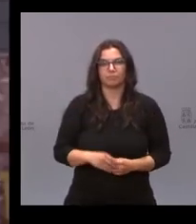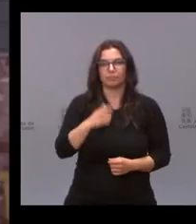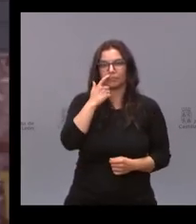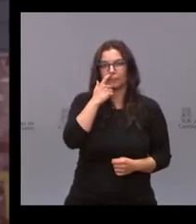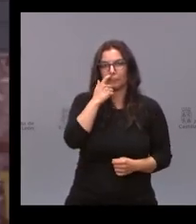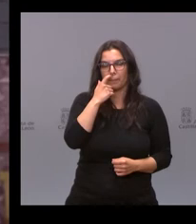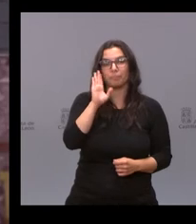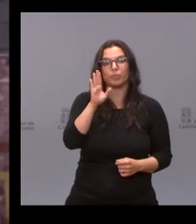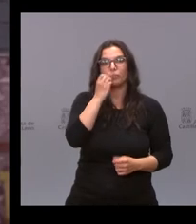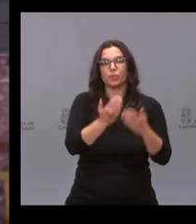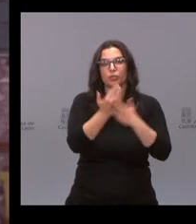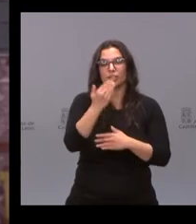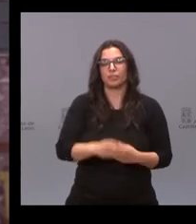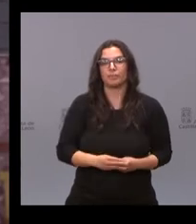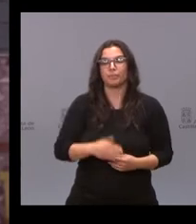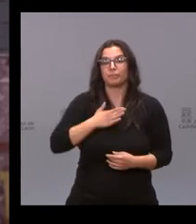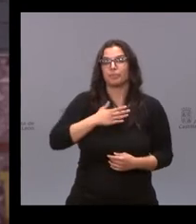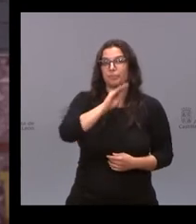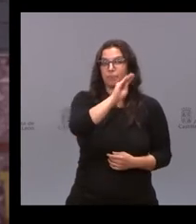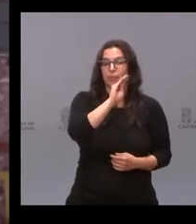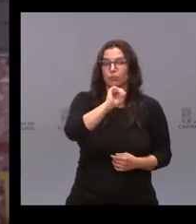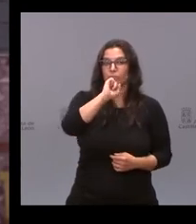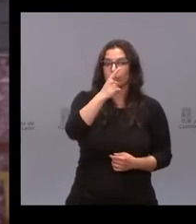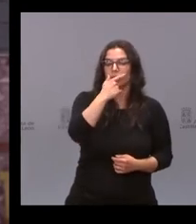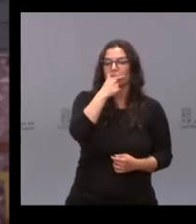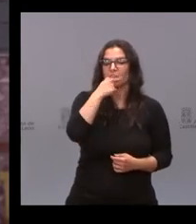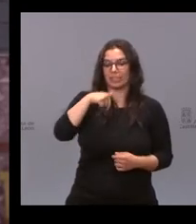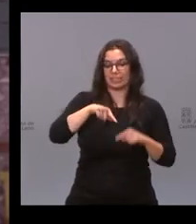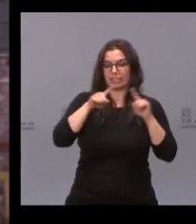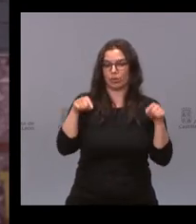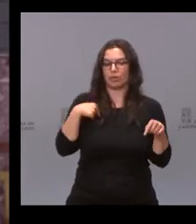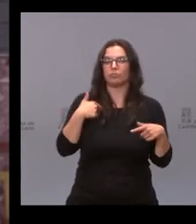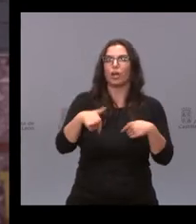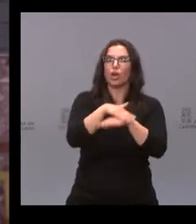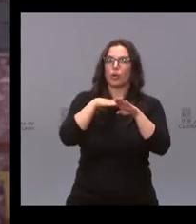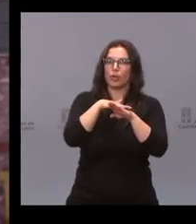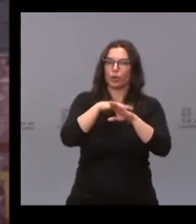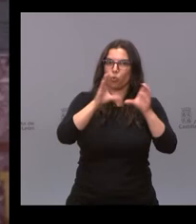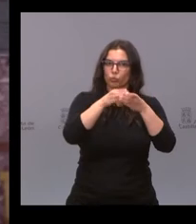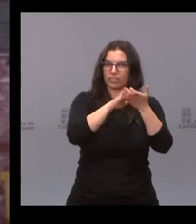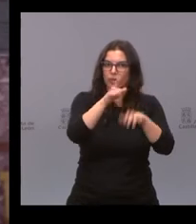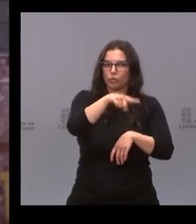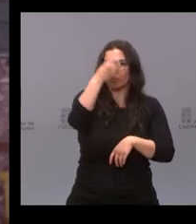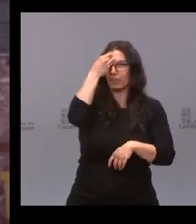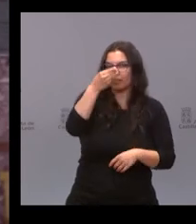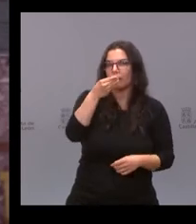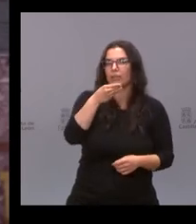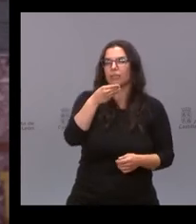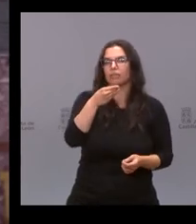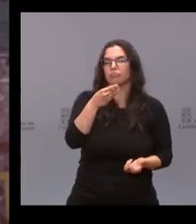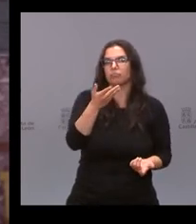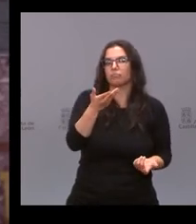Hola, muy buenos días. Pues mi primera pregunta desde Segovia es si el Gobierno regional se plantea la posibilidad